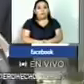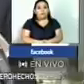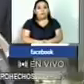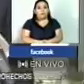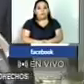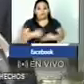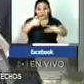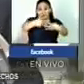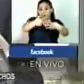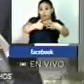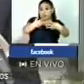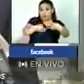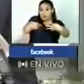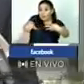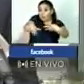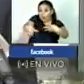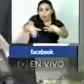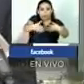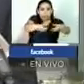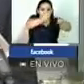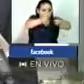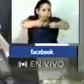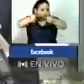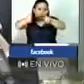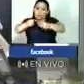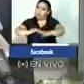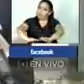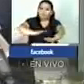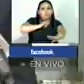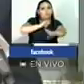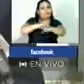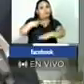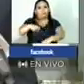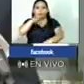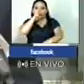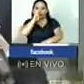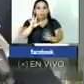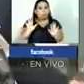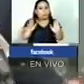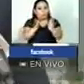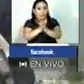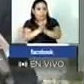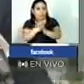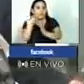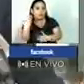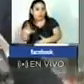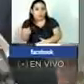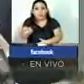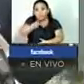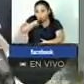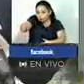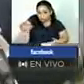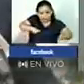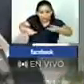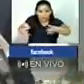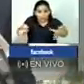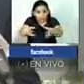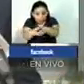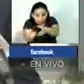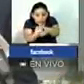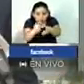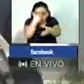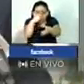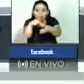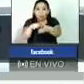Las medidas en centros penales se volvieron completamente restrictivas. Creemos que, bueno, perdón, hay información directa de que de ahí han